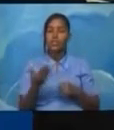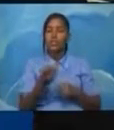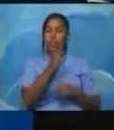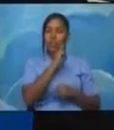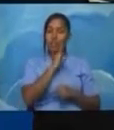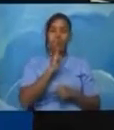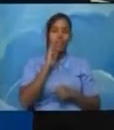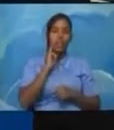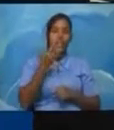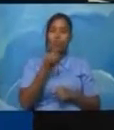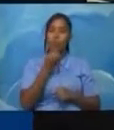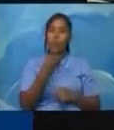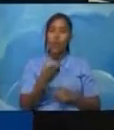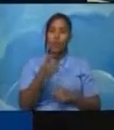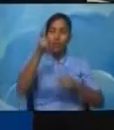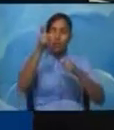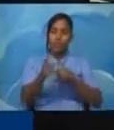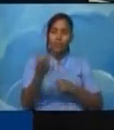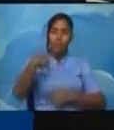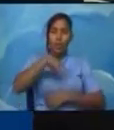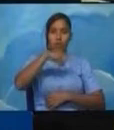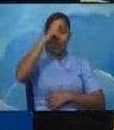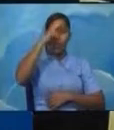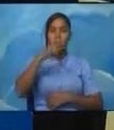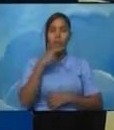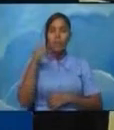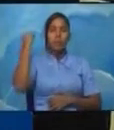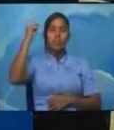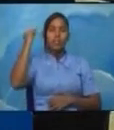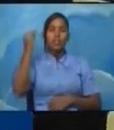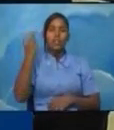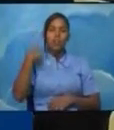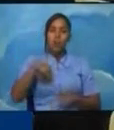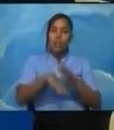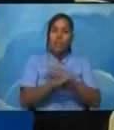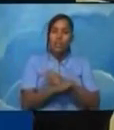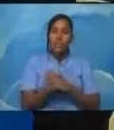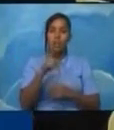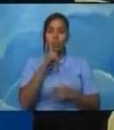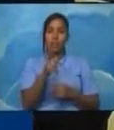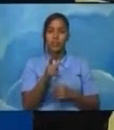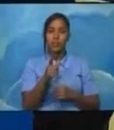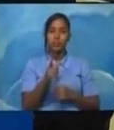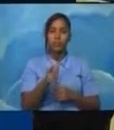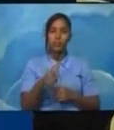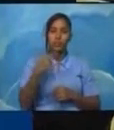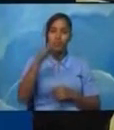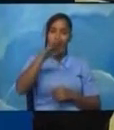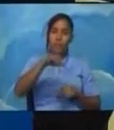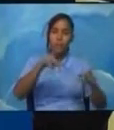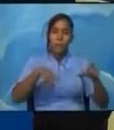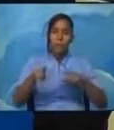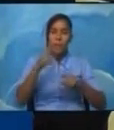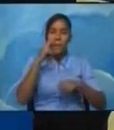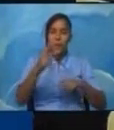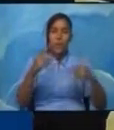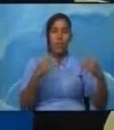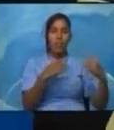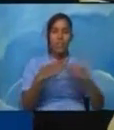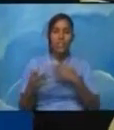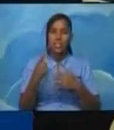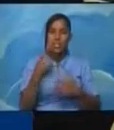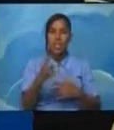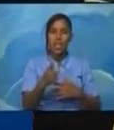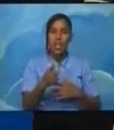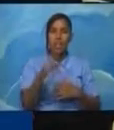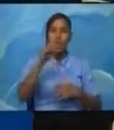el ser humano, aún nuestros padres piensan que vamos a ser fracasados. Los que cuando estaban allí vieron la batalla, le dijeron a